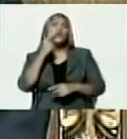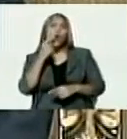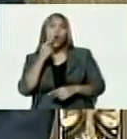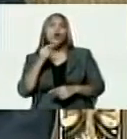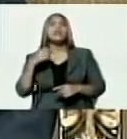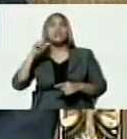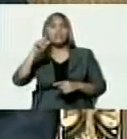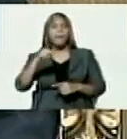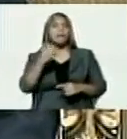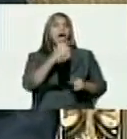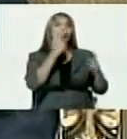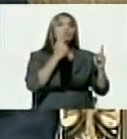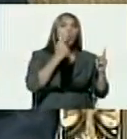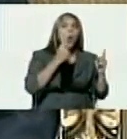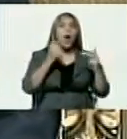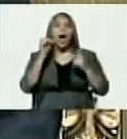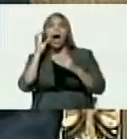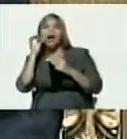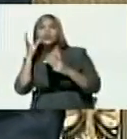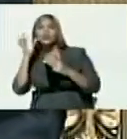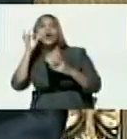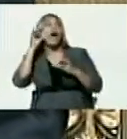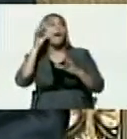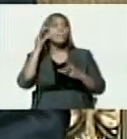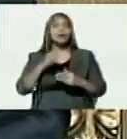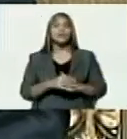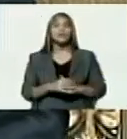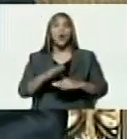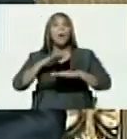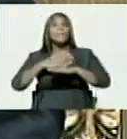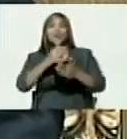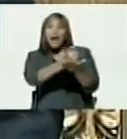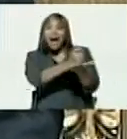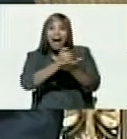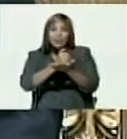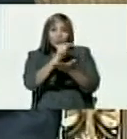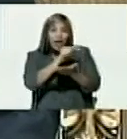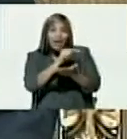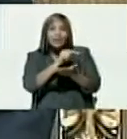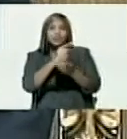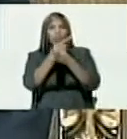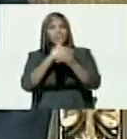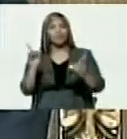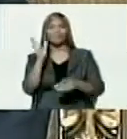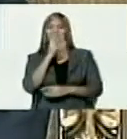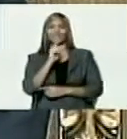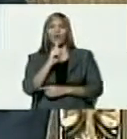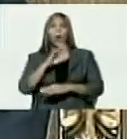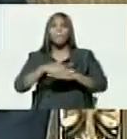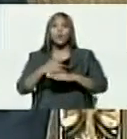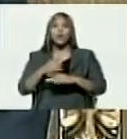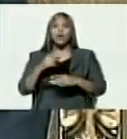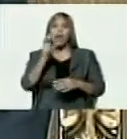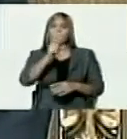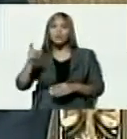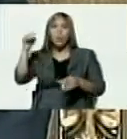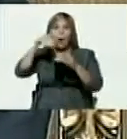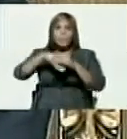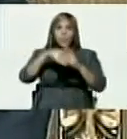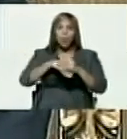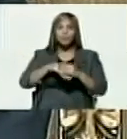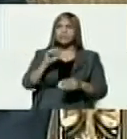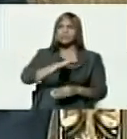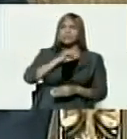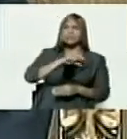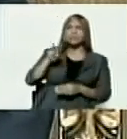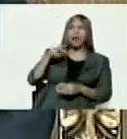otros, rojos, azules, amarillos, porque eso no ayuda a la democracia, eso intimida al elector, eso hacia allá